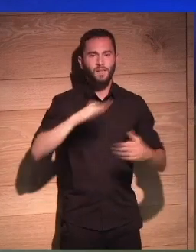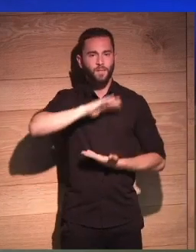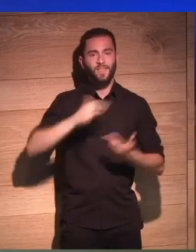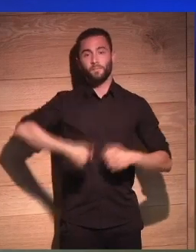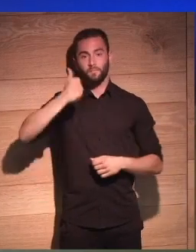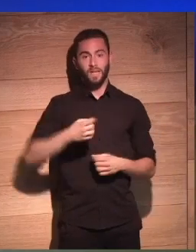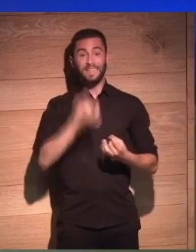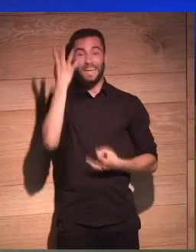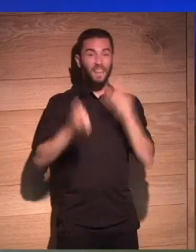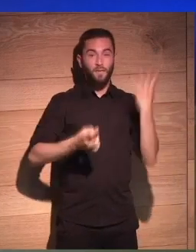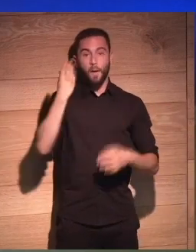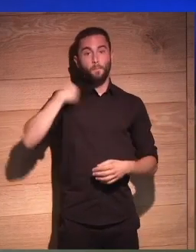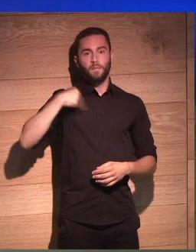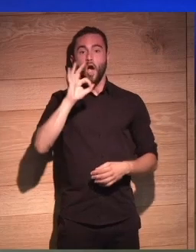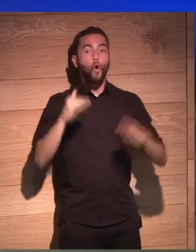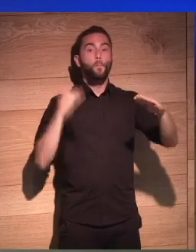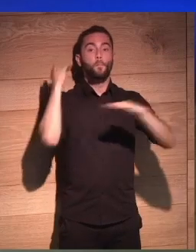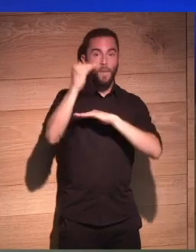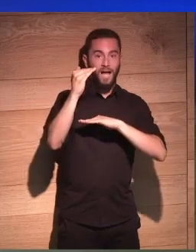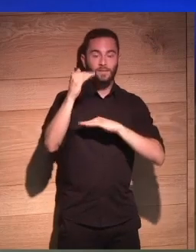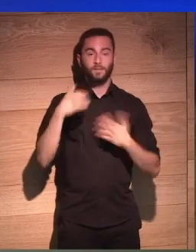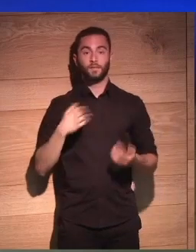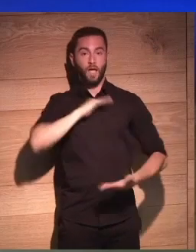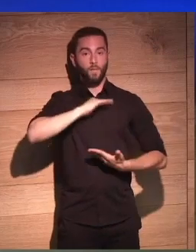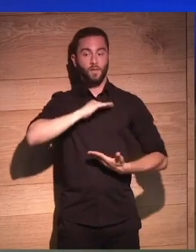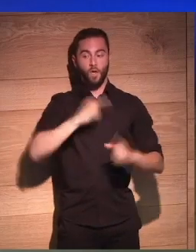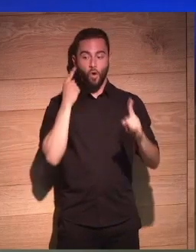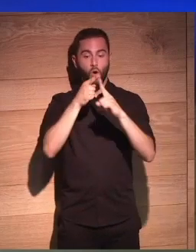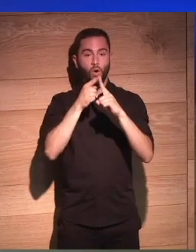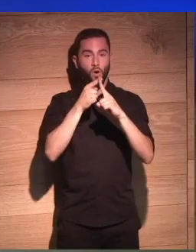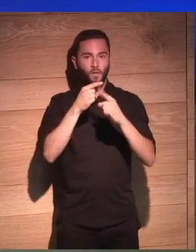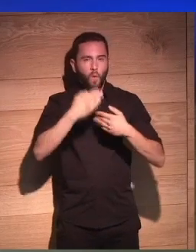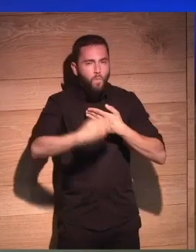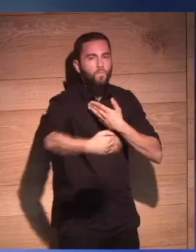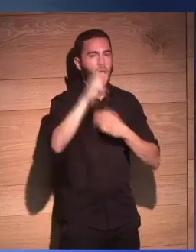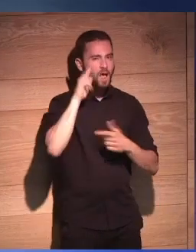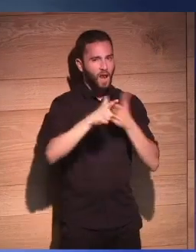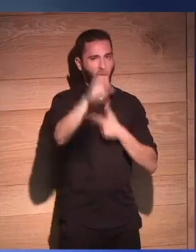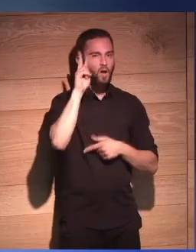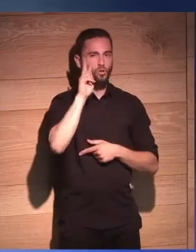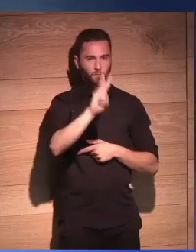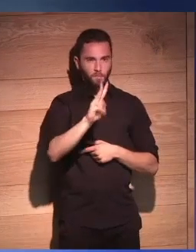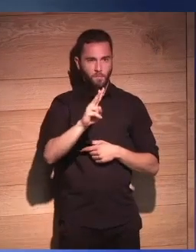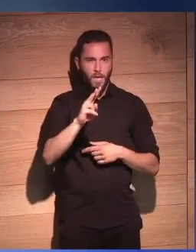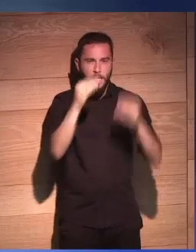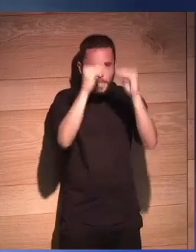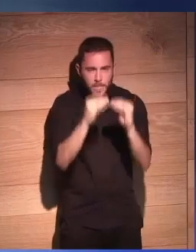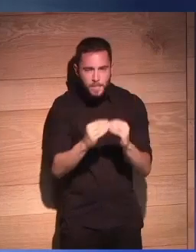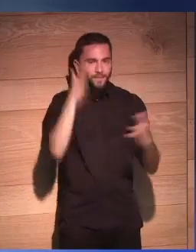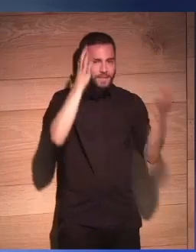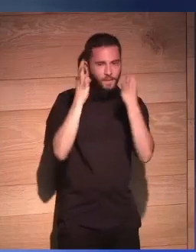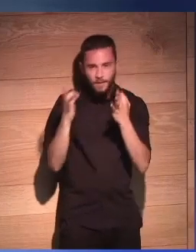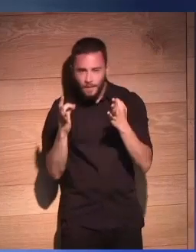misma creatividad o aún más, tenemos más capacidad de mirar el horizonte, ver los patrones y detalles